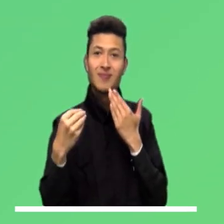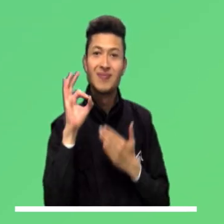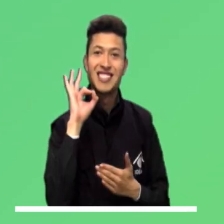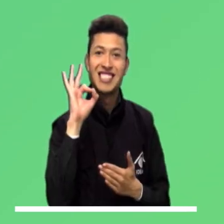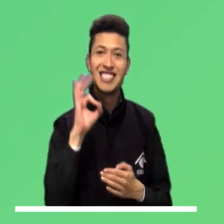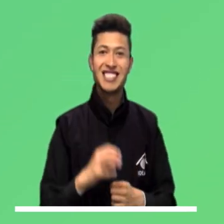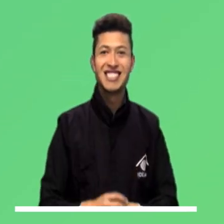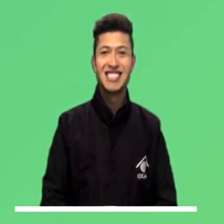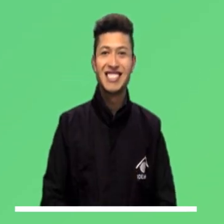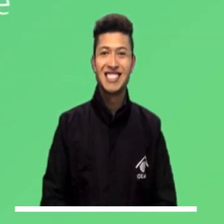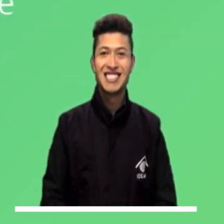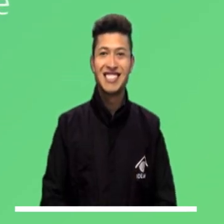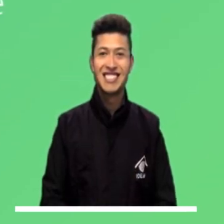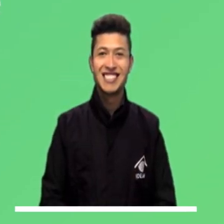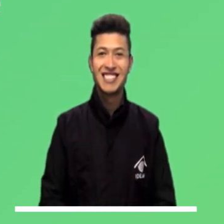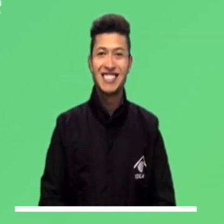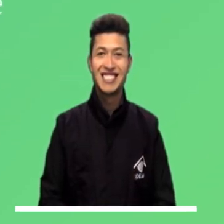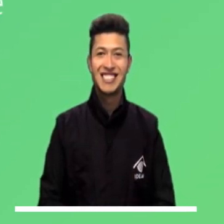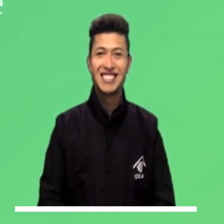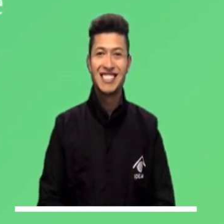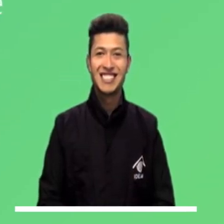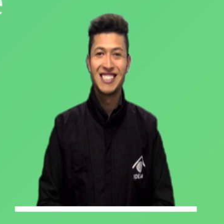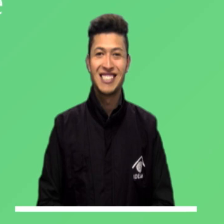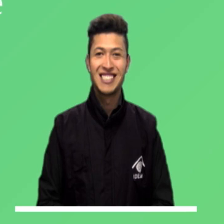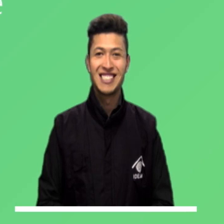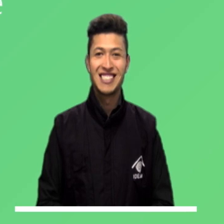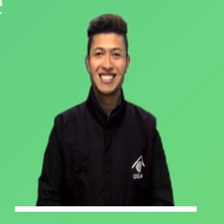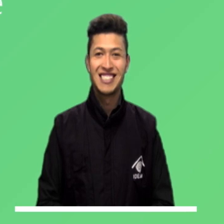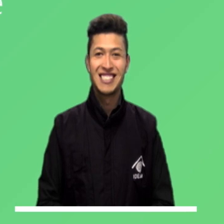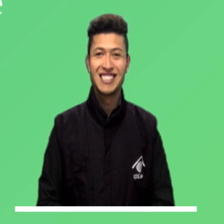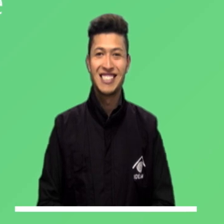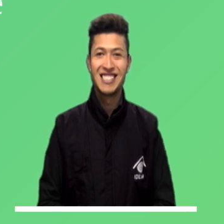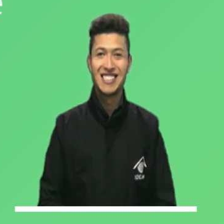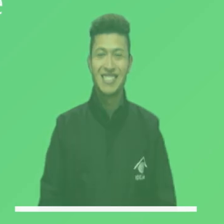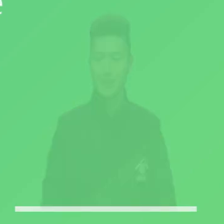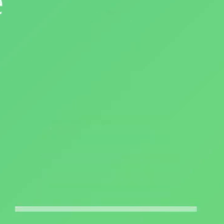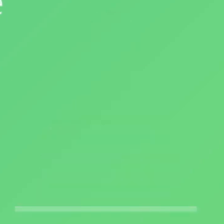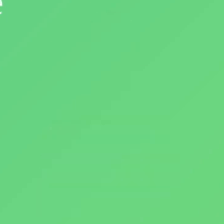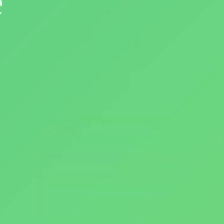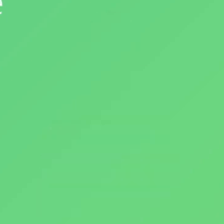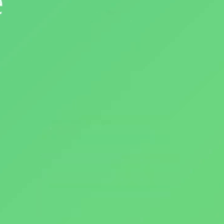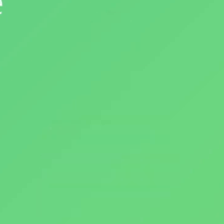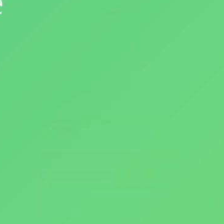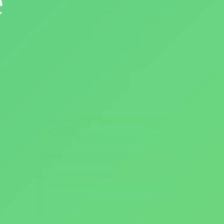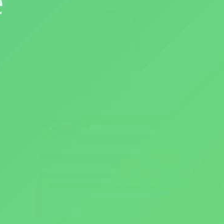interés. Descárguela gratis, planee su día y tome las mejores decisiones.